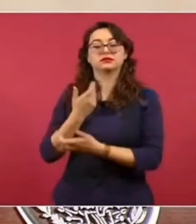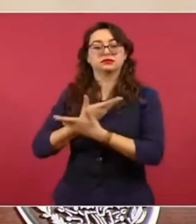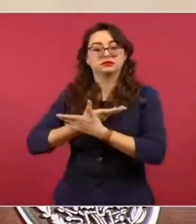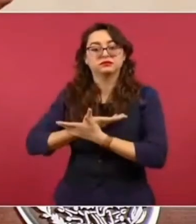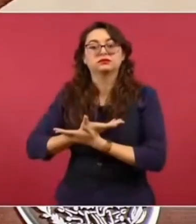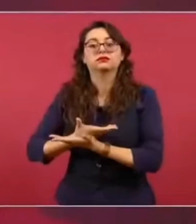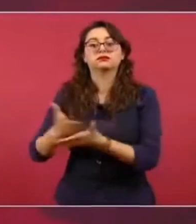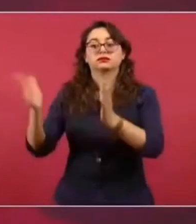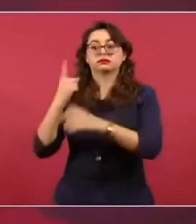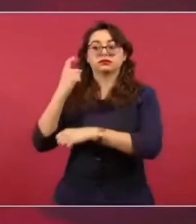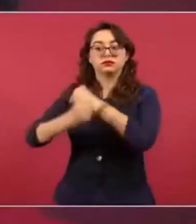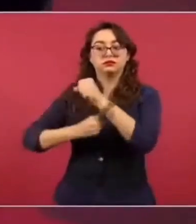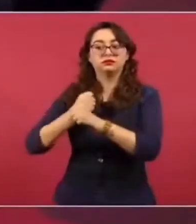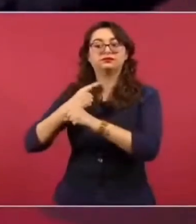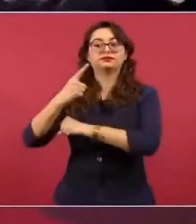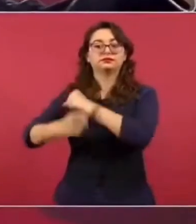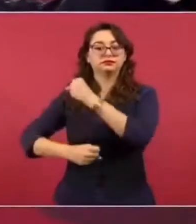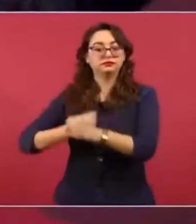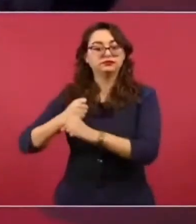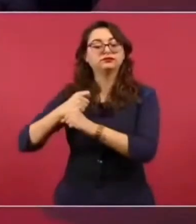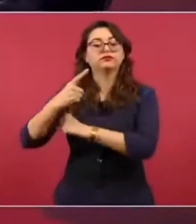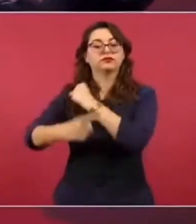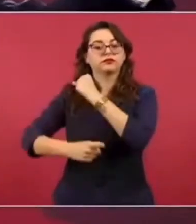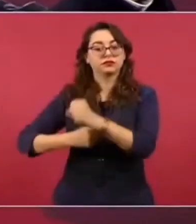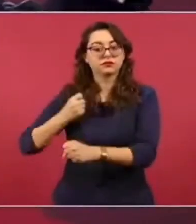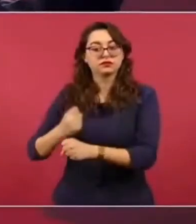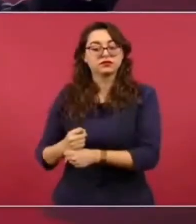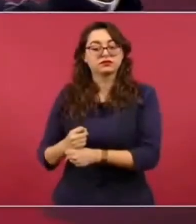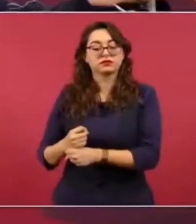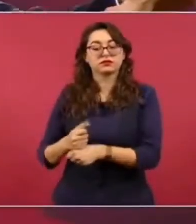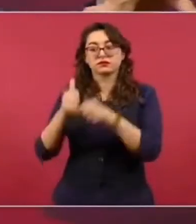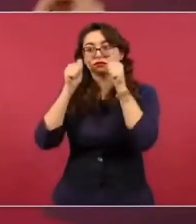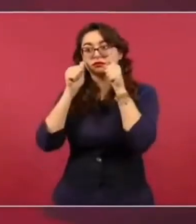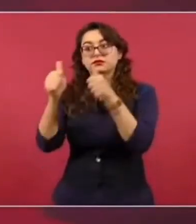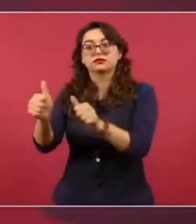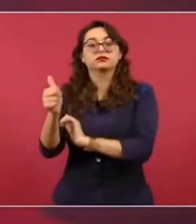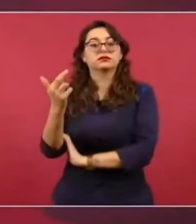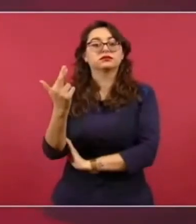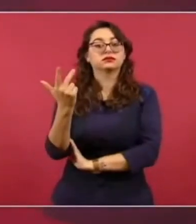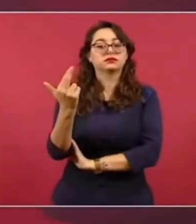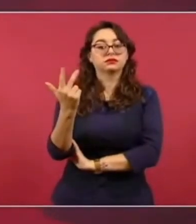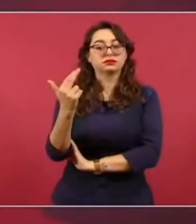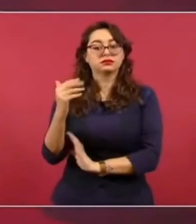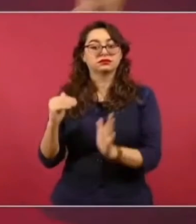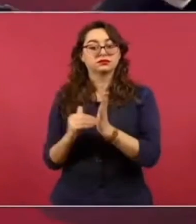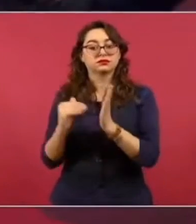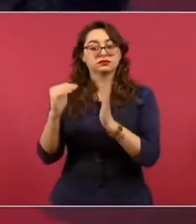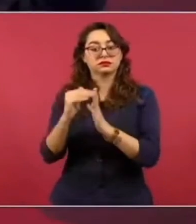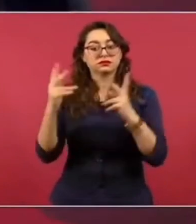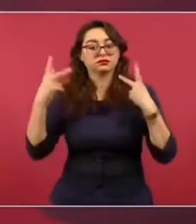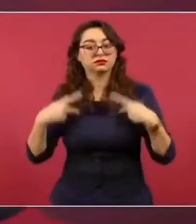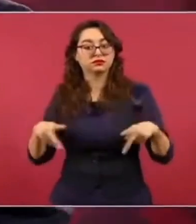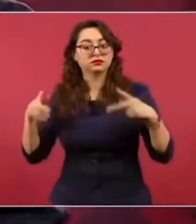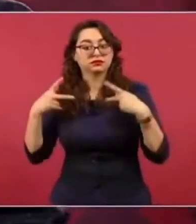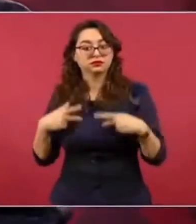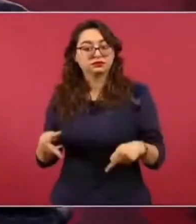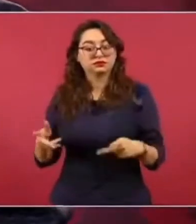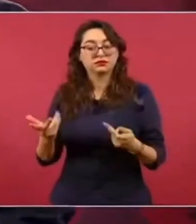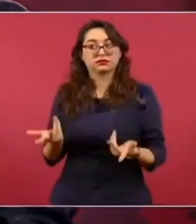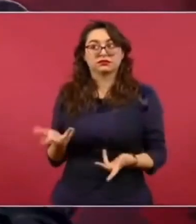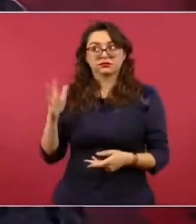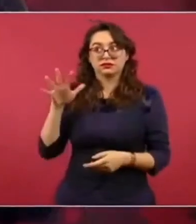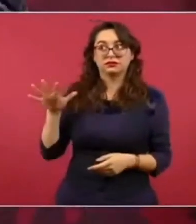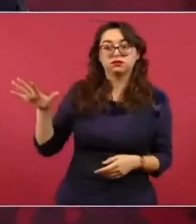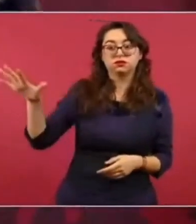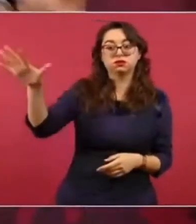para 25 millones de beneficiarios. Pero hay muchas otras operaciones, por